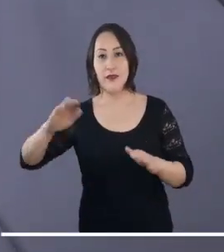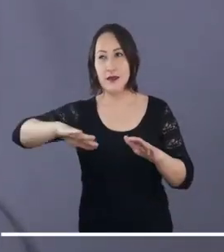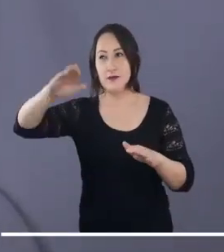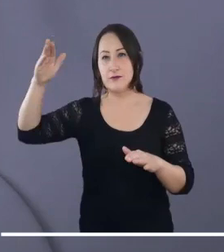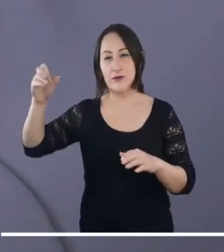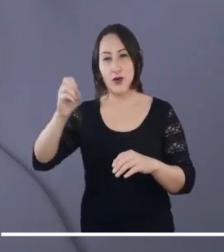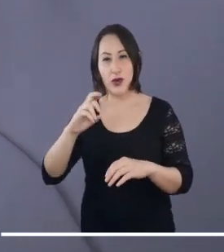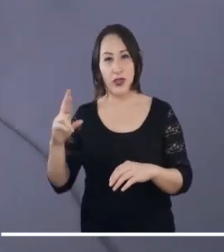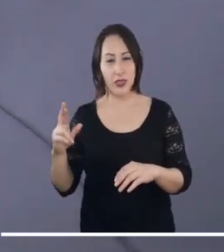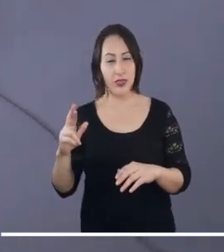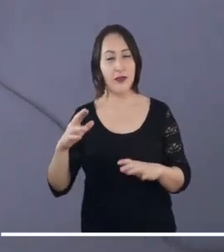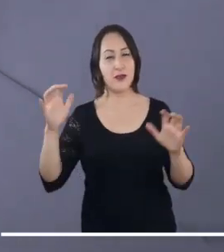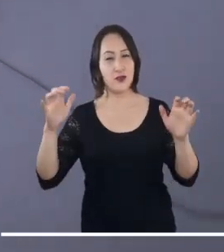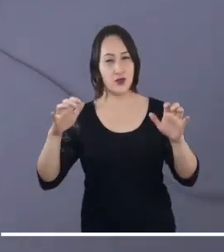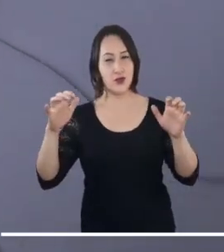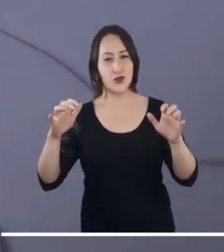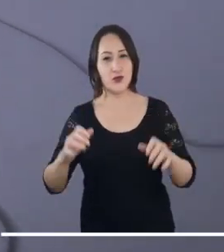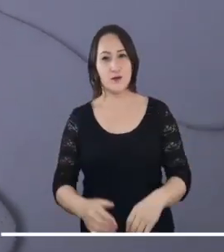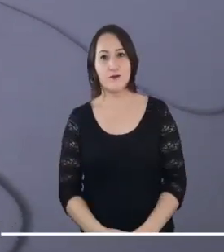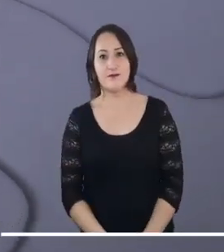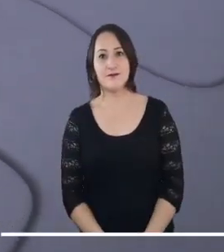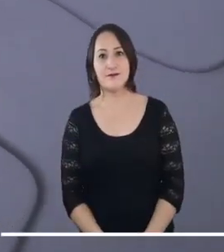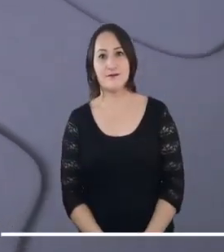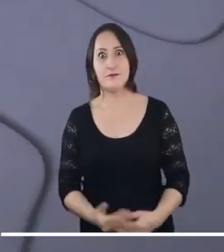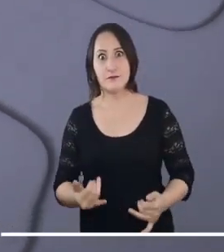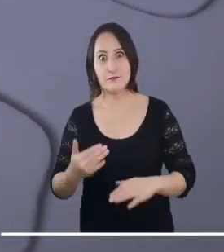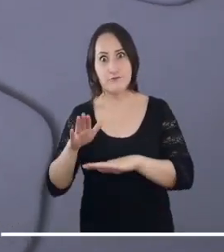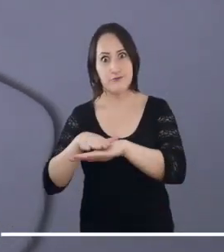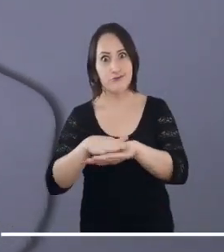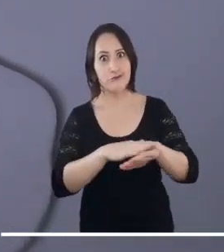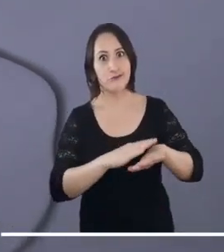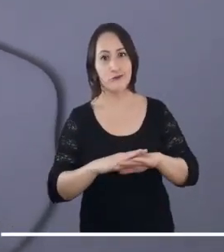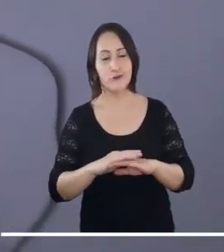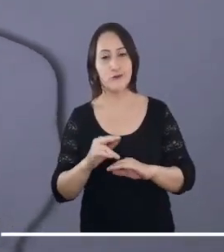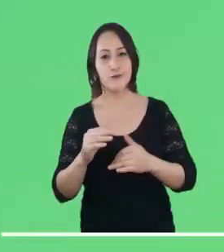país, especialmente en el occidente y en los cerros orientales.